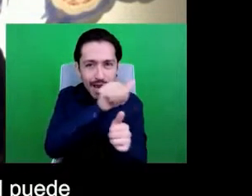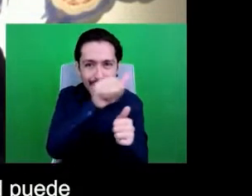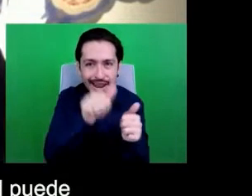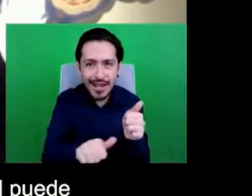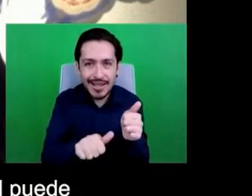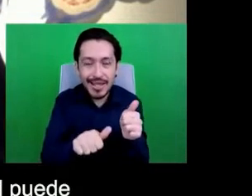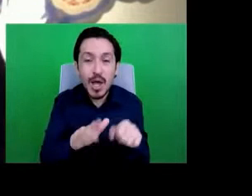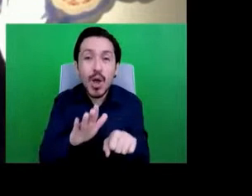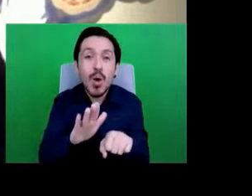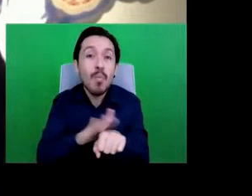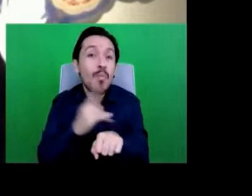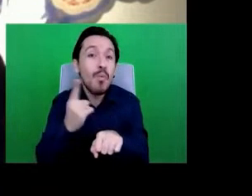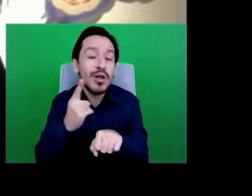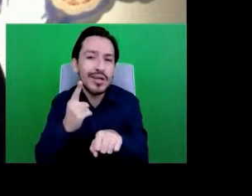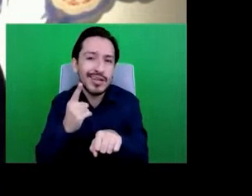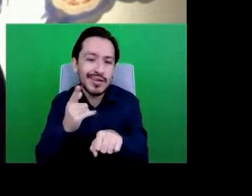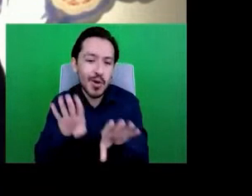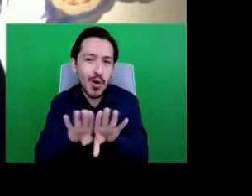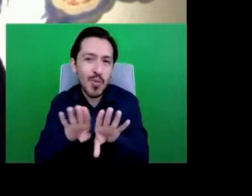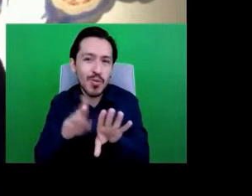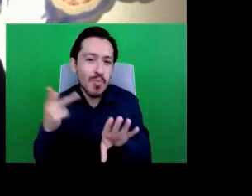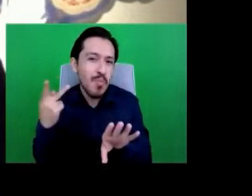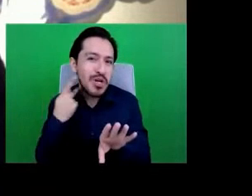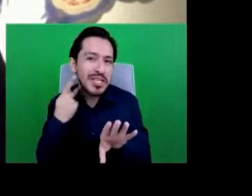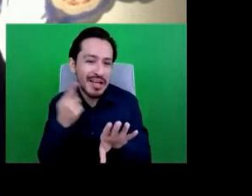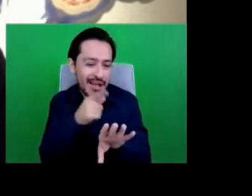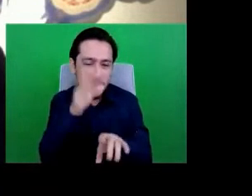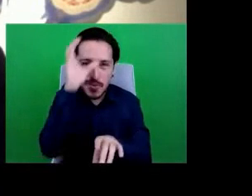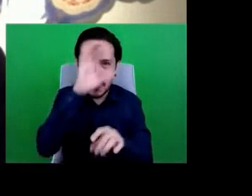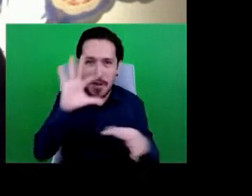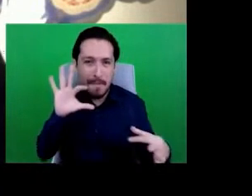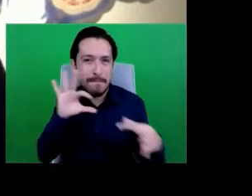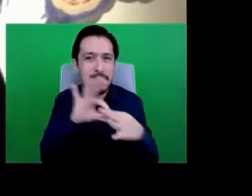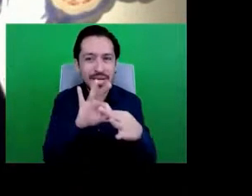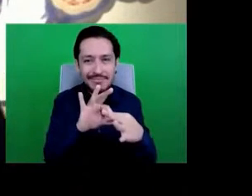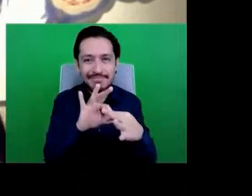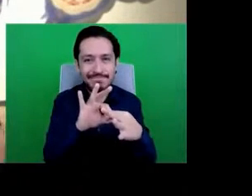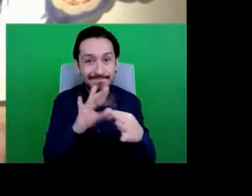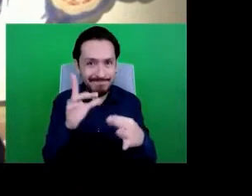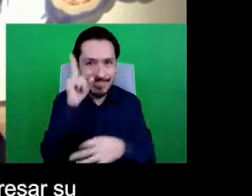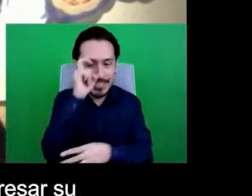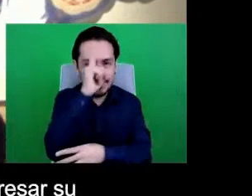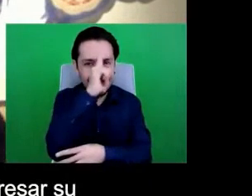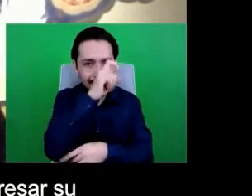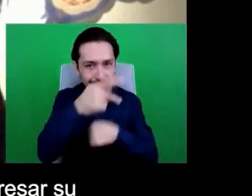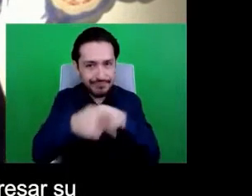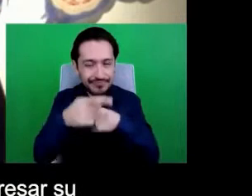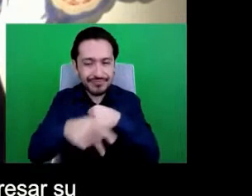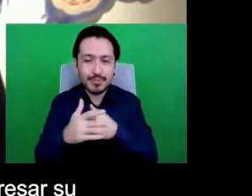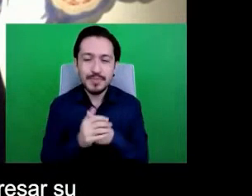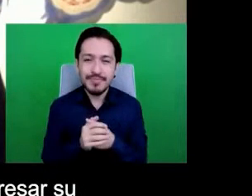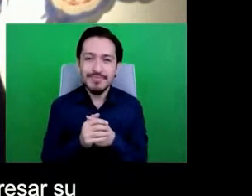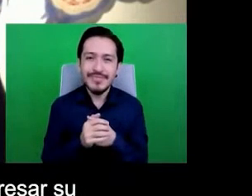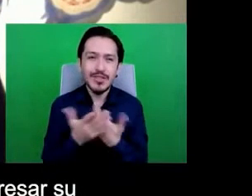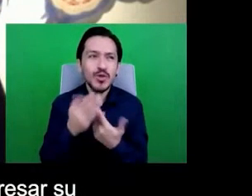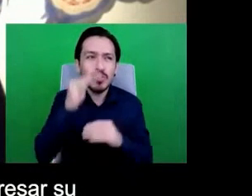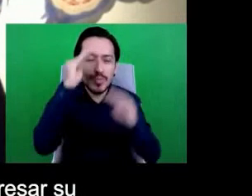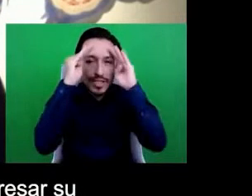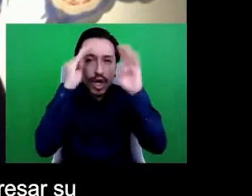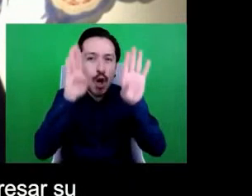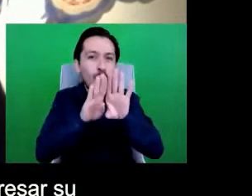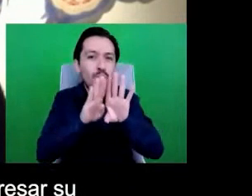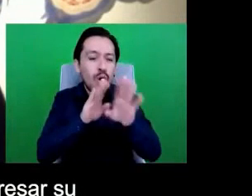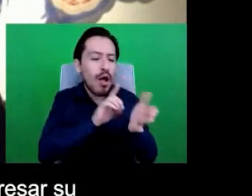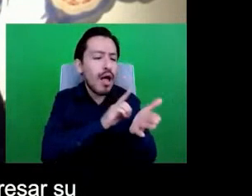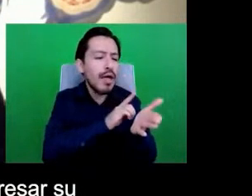política económica. Y en lugar de que la educación en el arte y en la cultura sea un derecho para los ciudadanos de